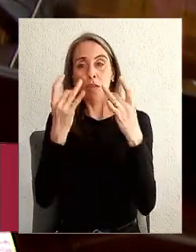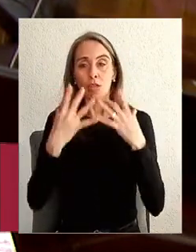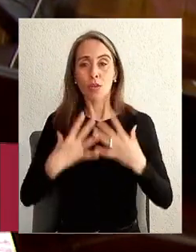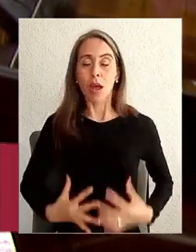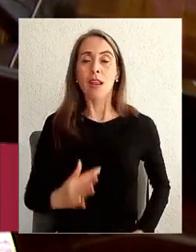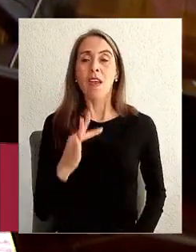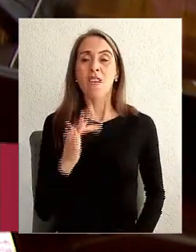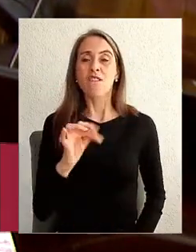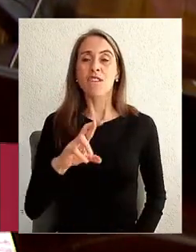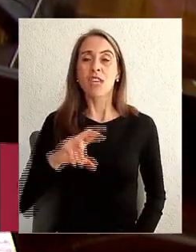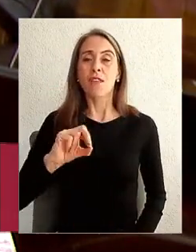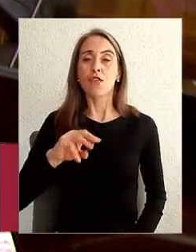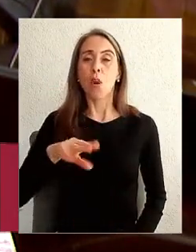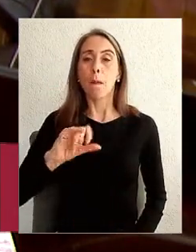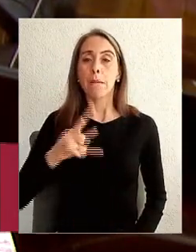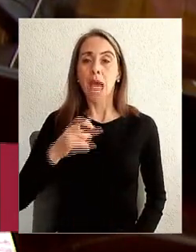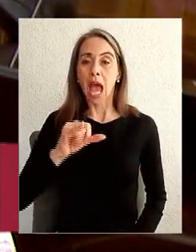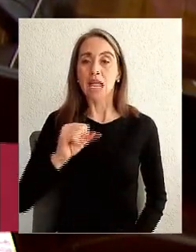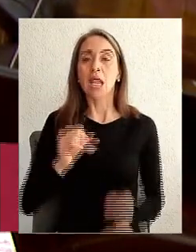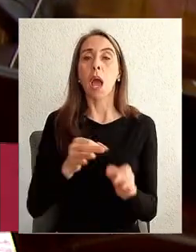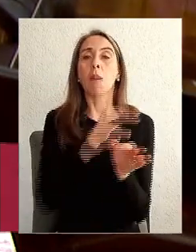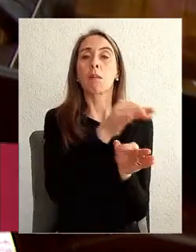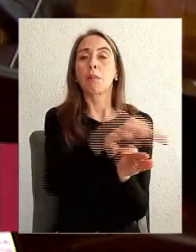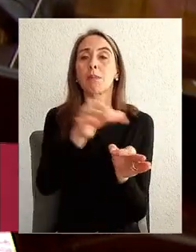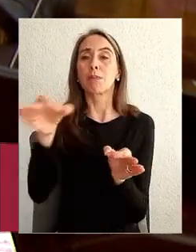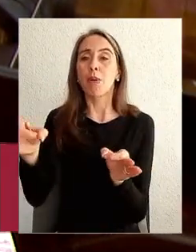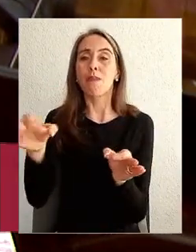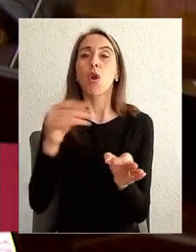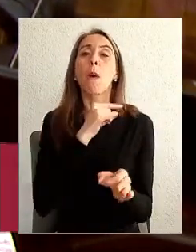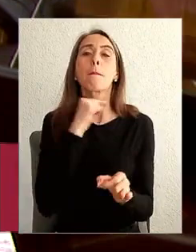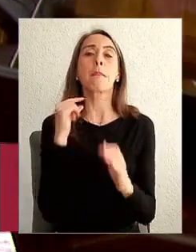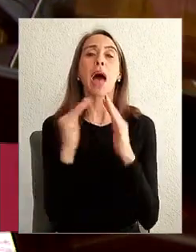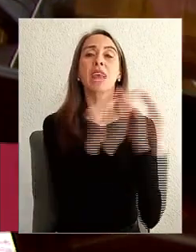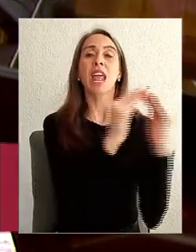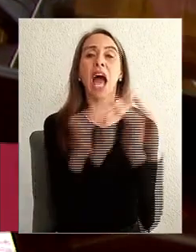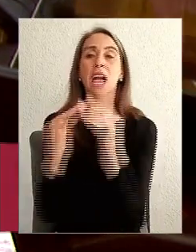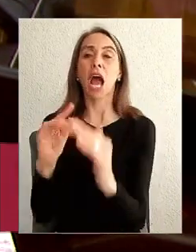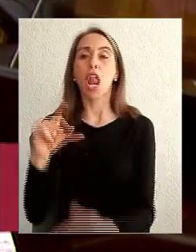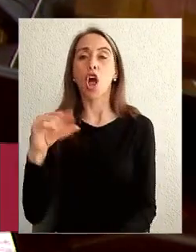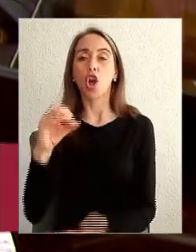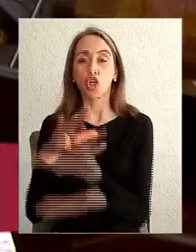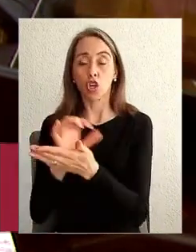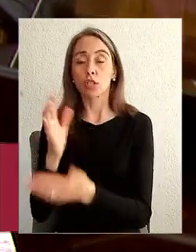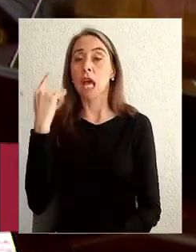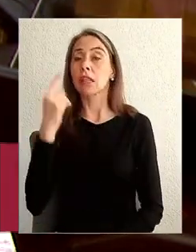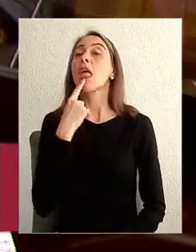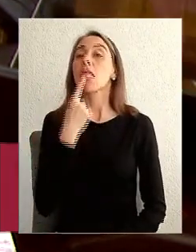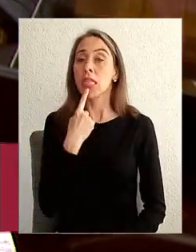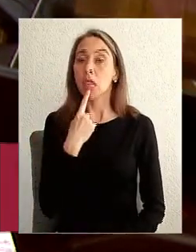Casas y Loncoche, eso estaba acordado con el subministro de Salud. Y